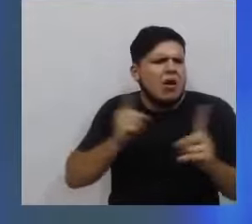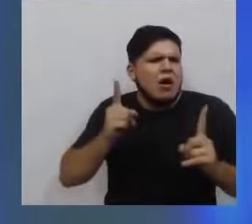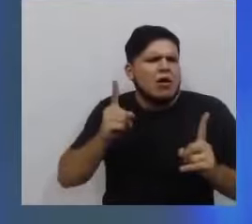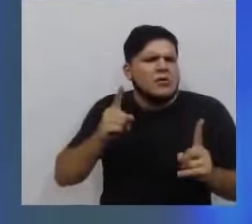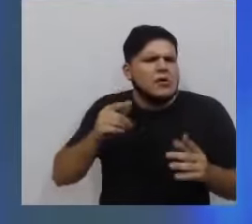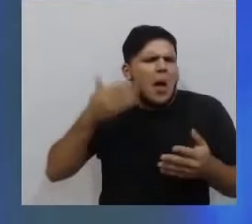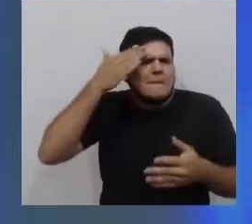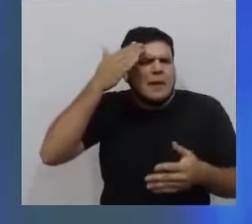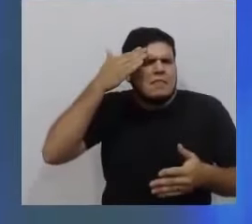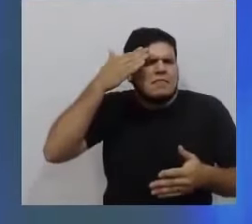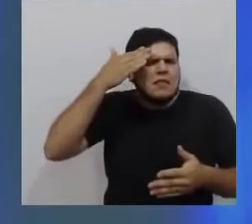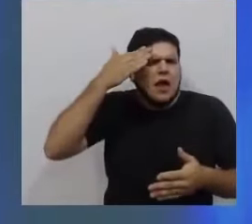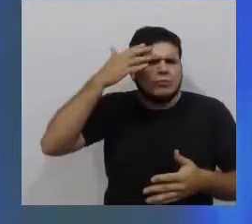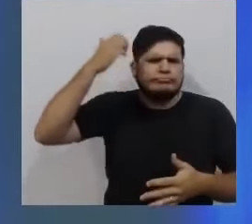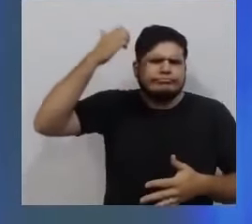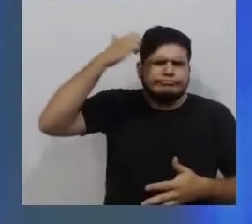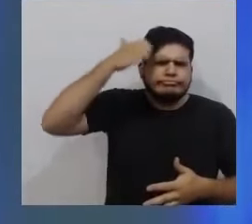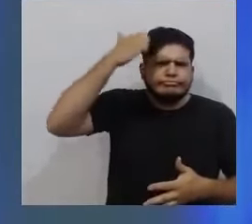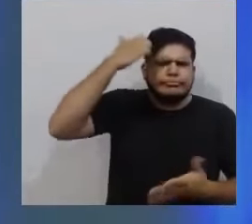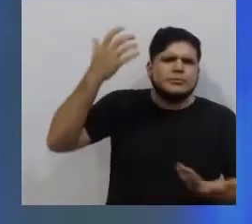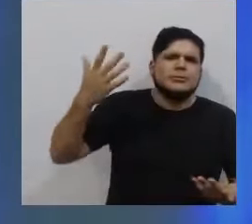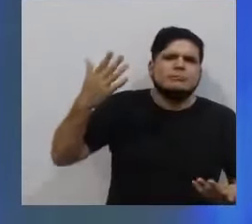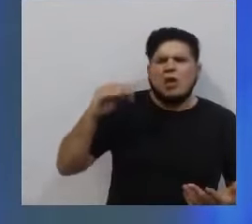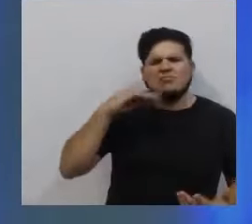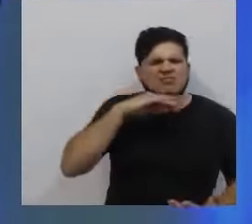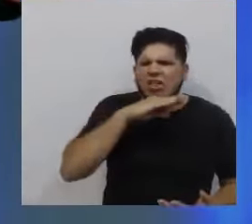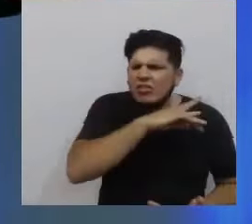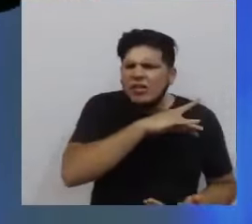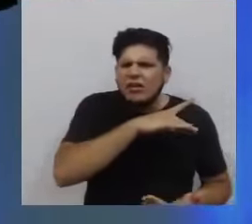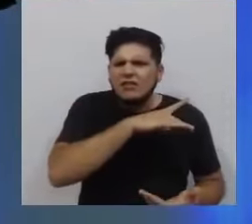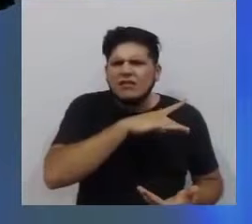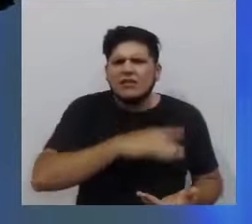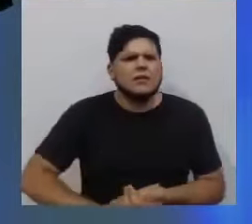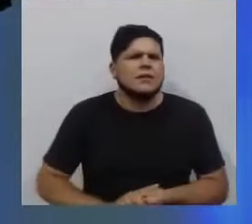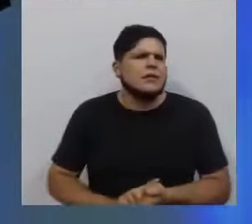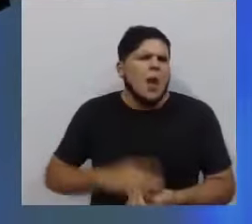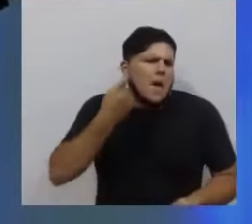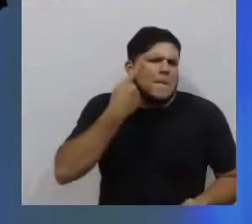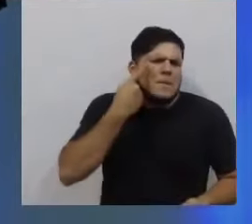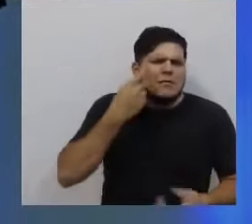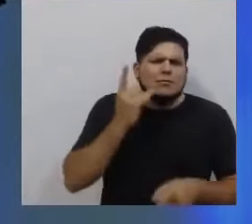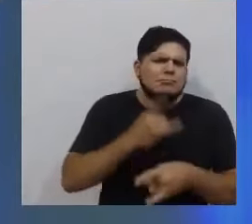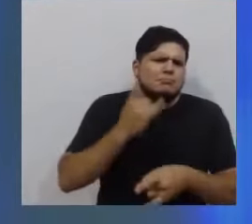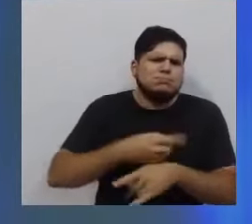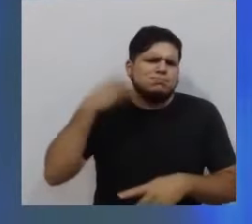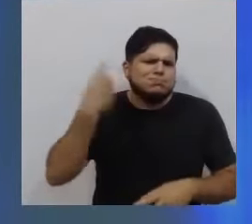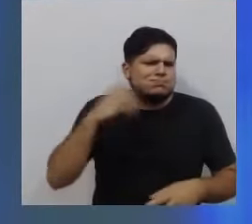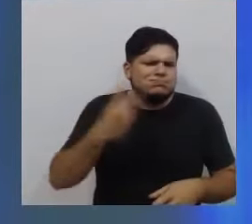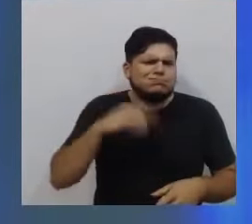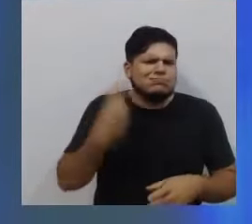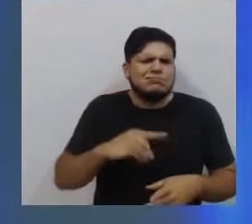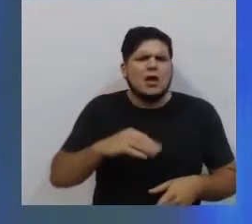a una mente espiritual una mente controlada por el espíritu santo tiene la